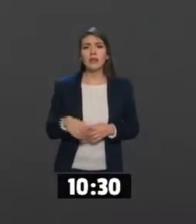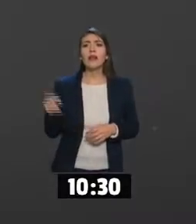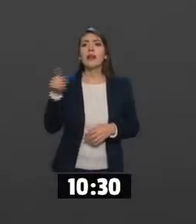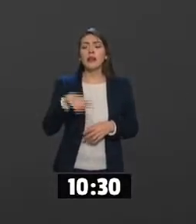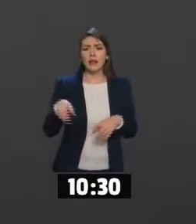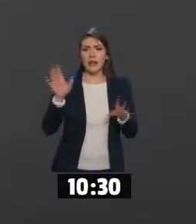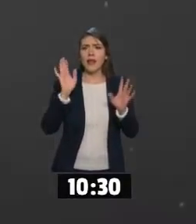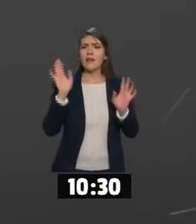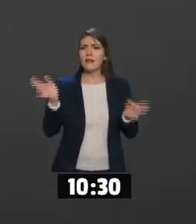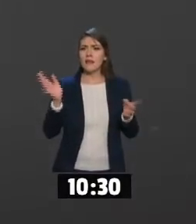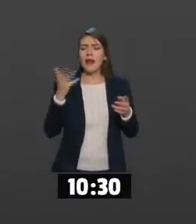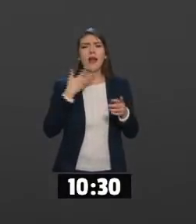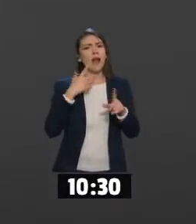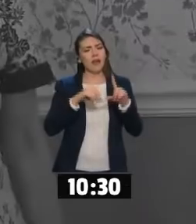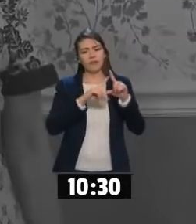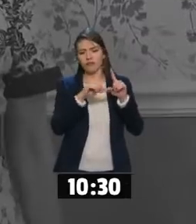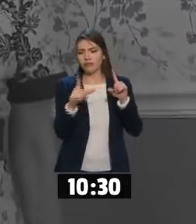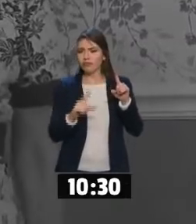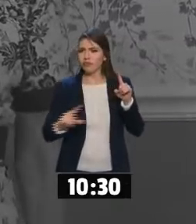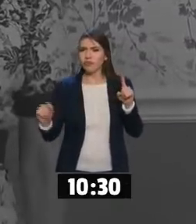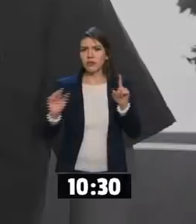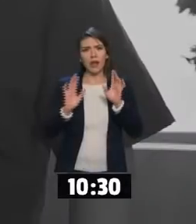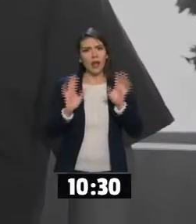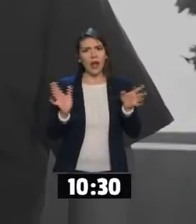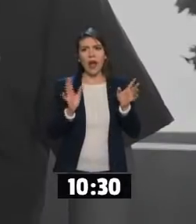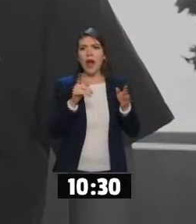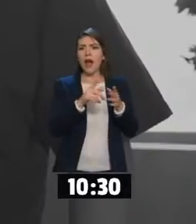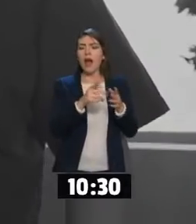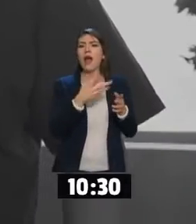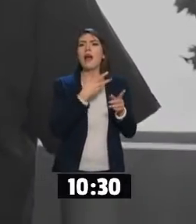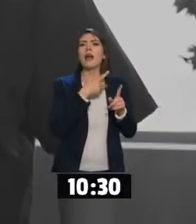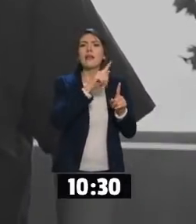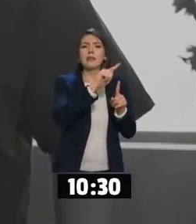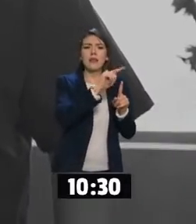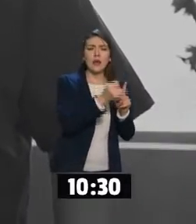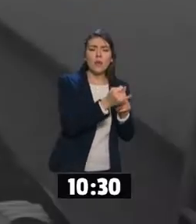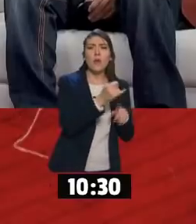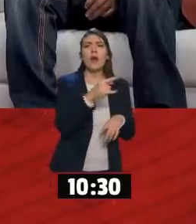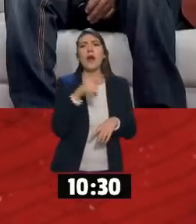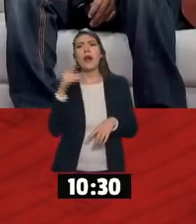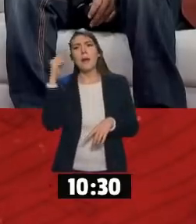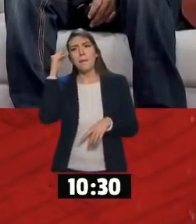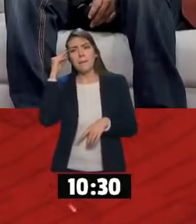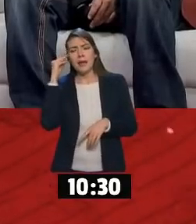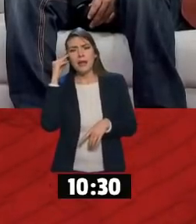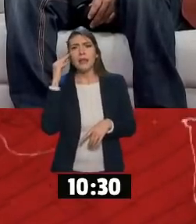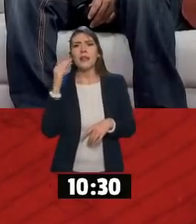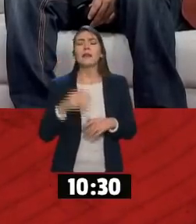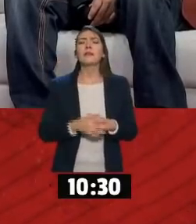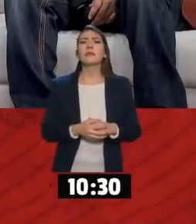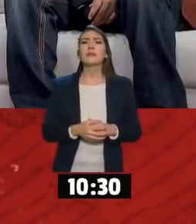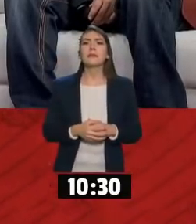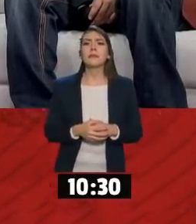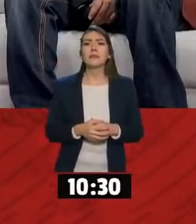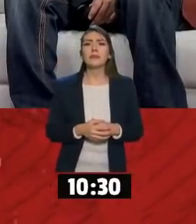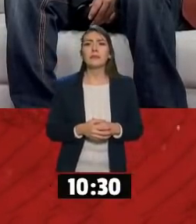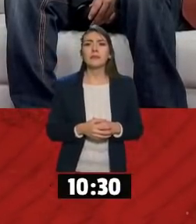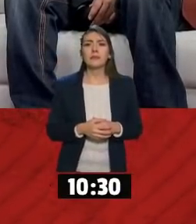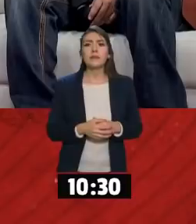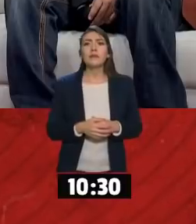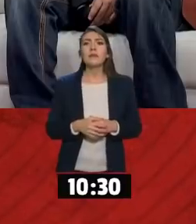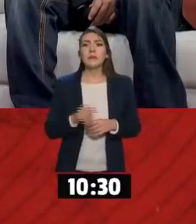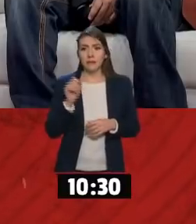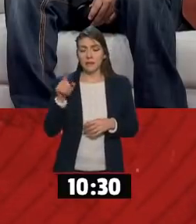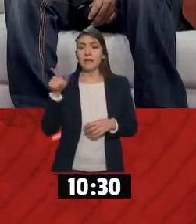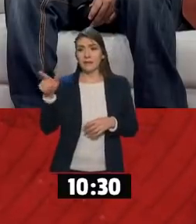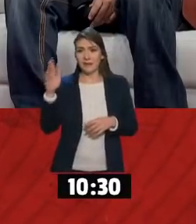por toda la República. Por toda la República. Eso, de chido. Tijuana a Mérida, Cancún. Es una muestra de que, siendo él tan